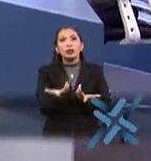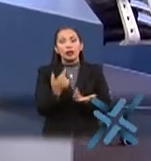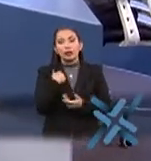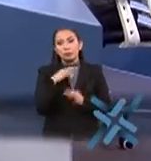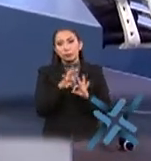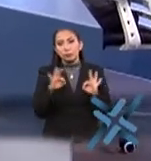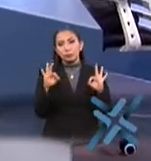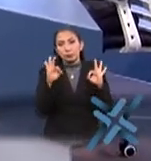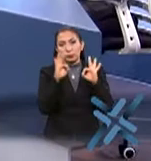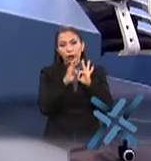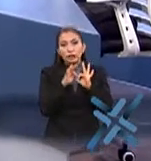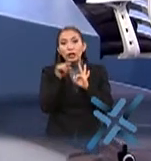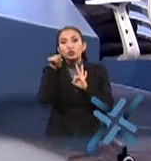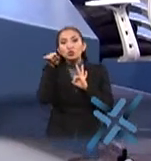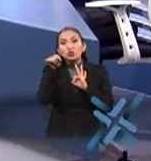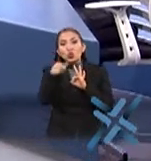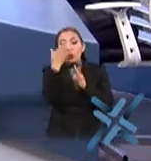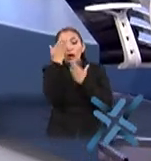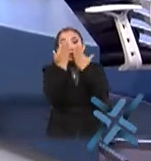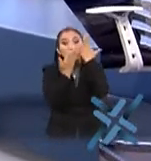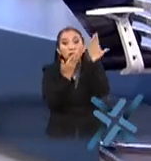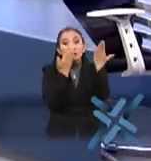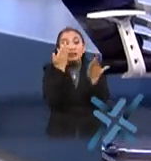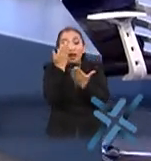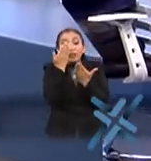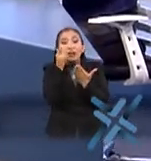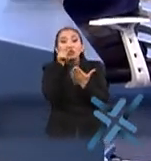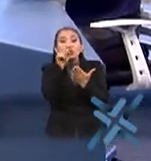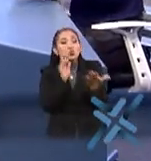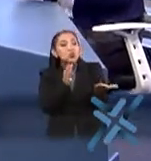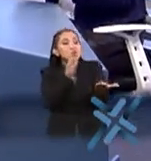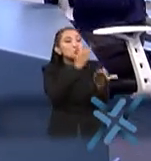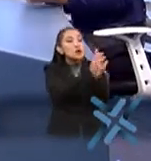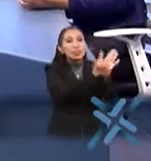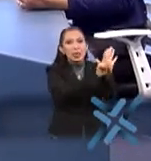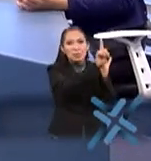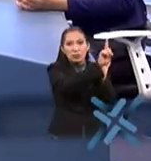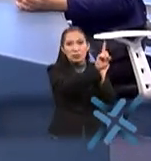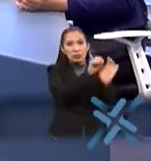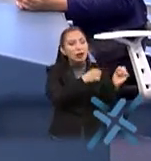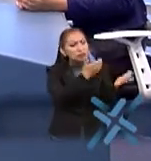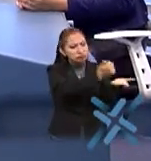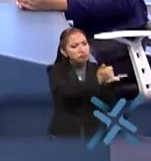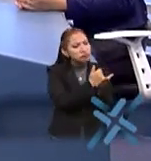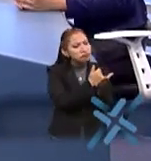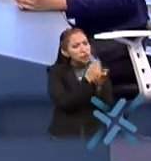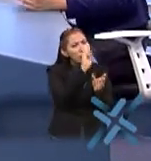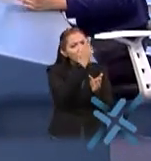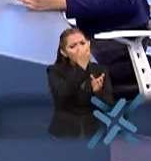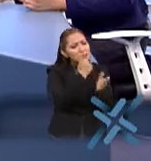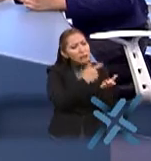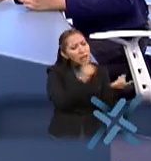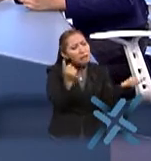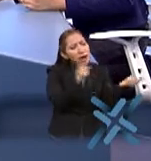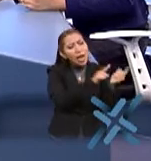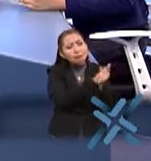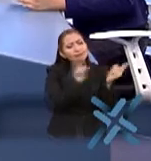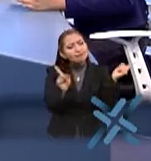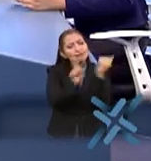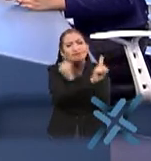es importante que tú como estudiante te acerques a los departamentos de movilidad de tu universidad, que